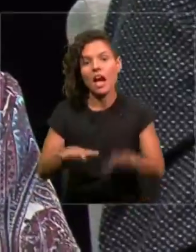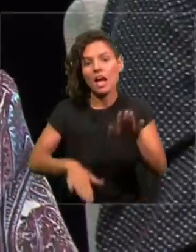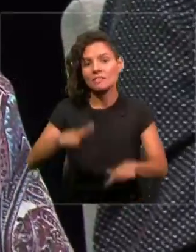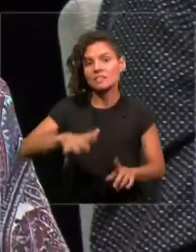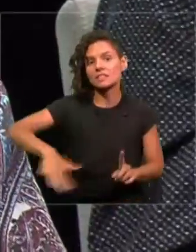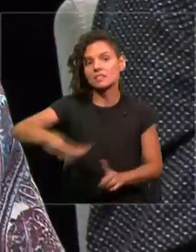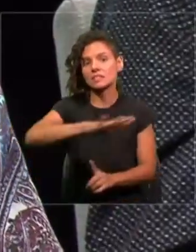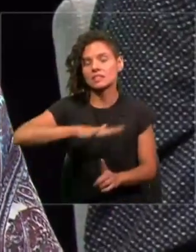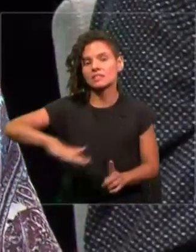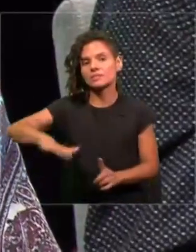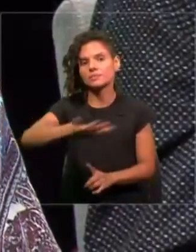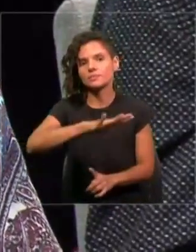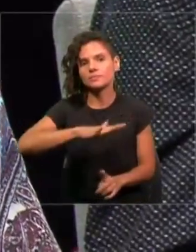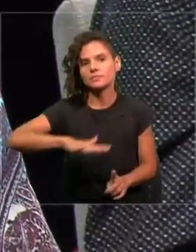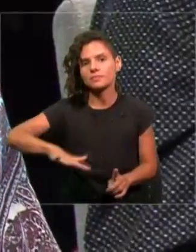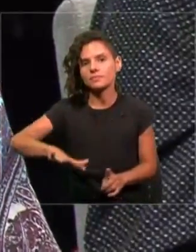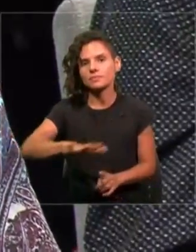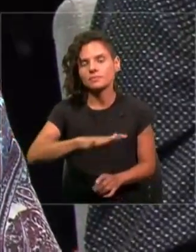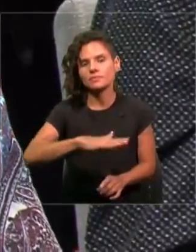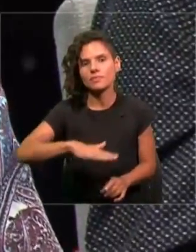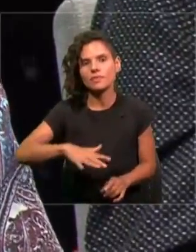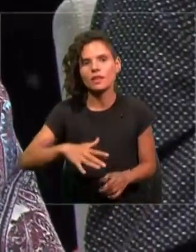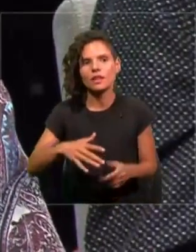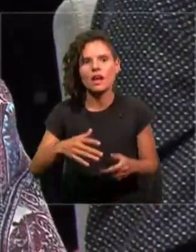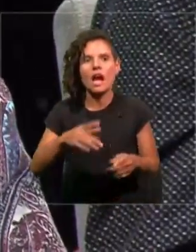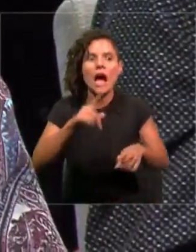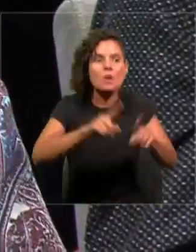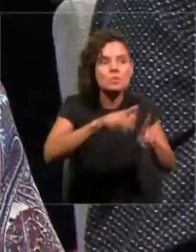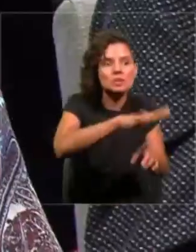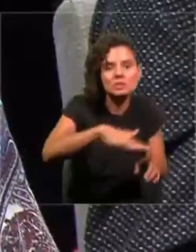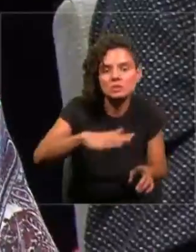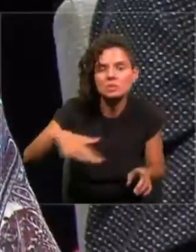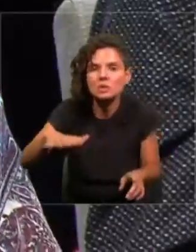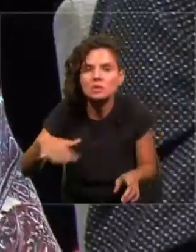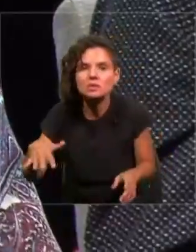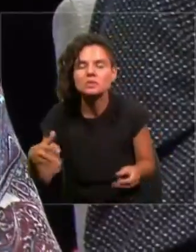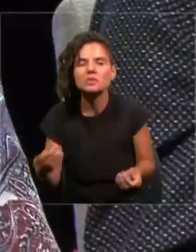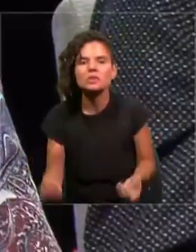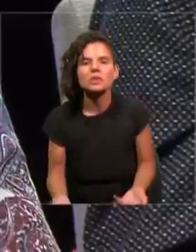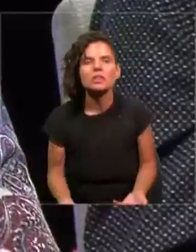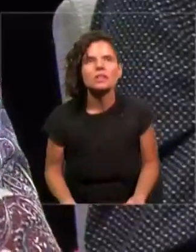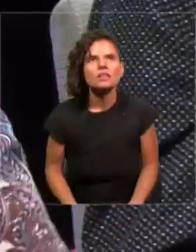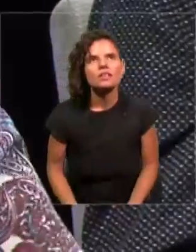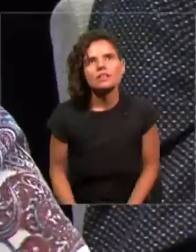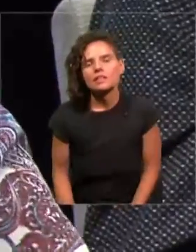que esas situaciones son